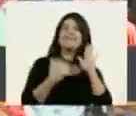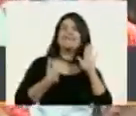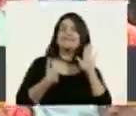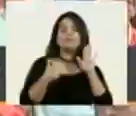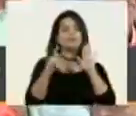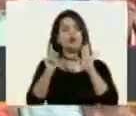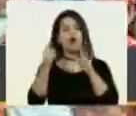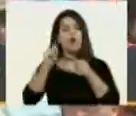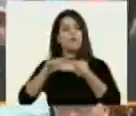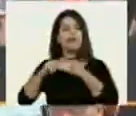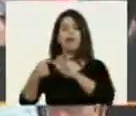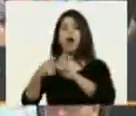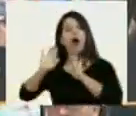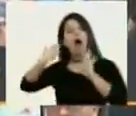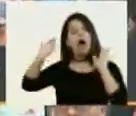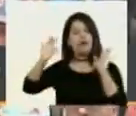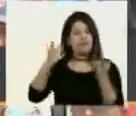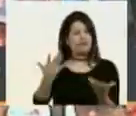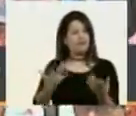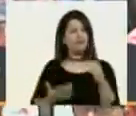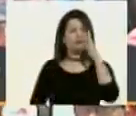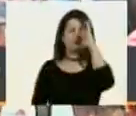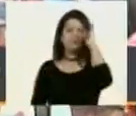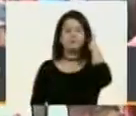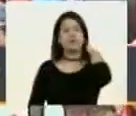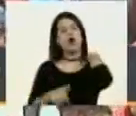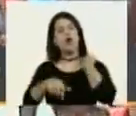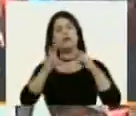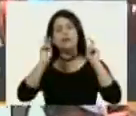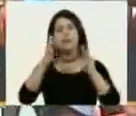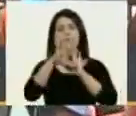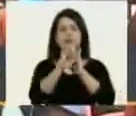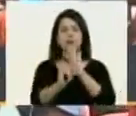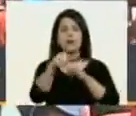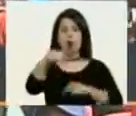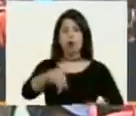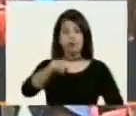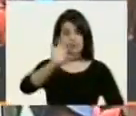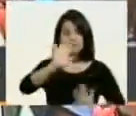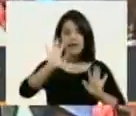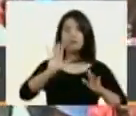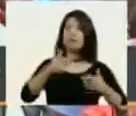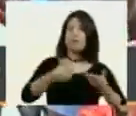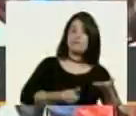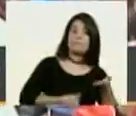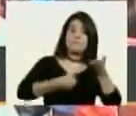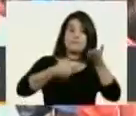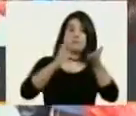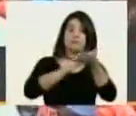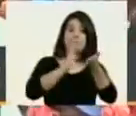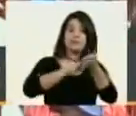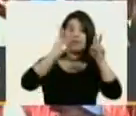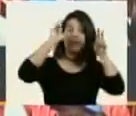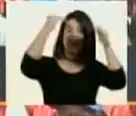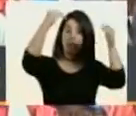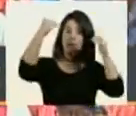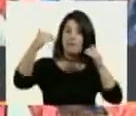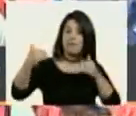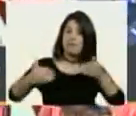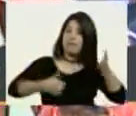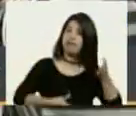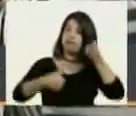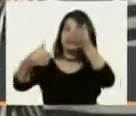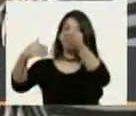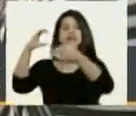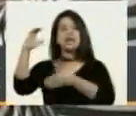Diputado, cayendo en el tema de la constituyente, hoy es el primer paso en la presentación de las bases comiciales. Después, ¿cuáles son los siguientes pasos? Nada,